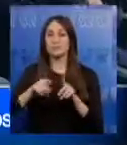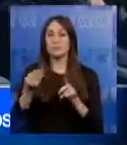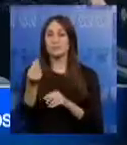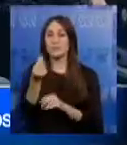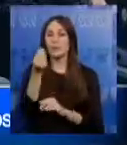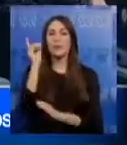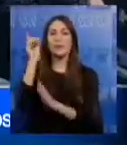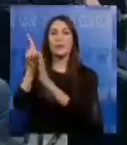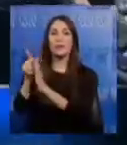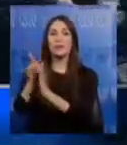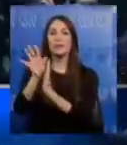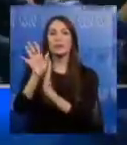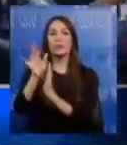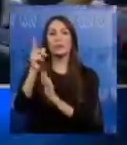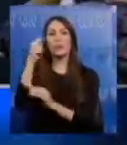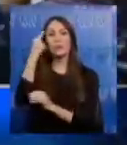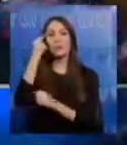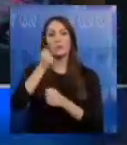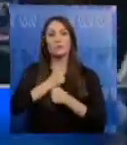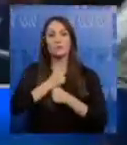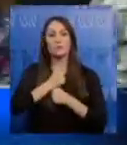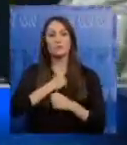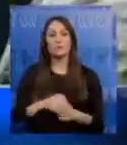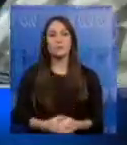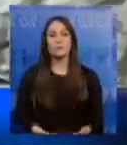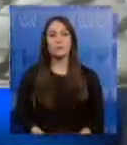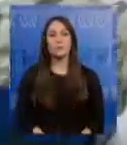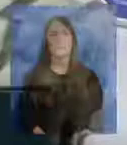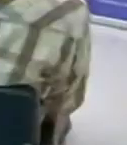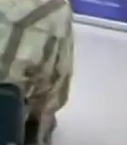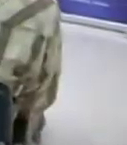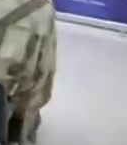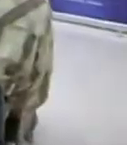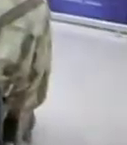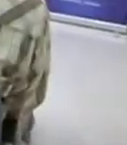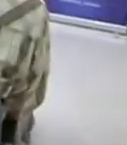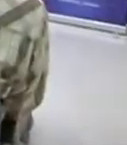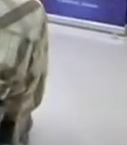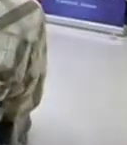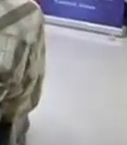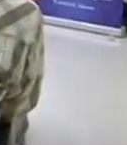directamente al arca estatal. José Luis Calderón, TC Televisión.